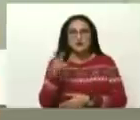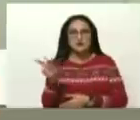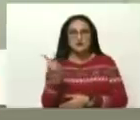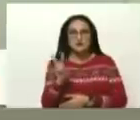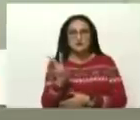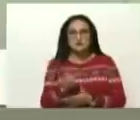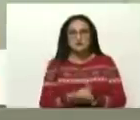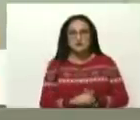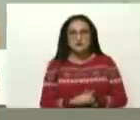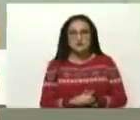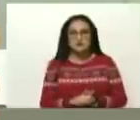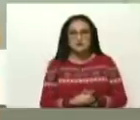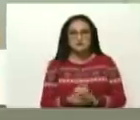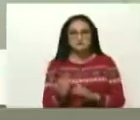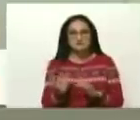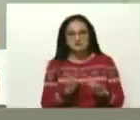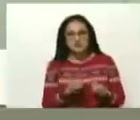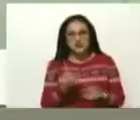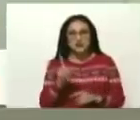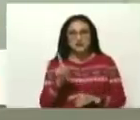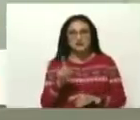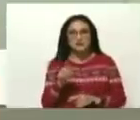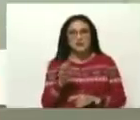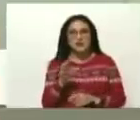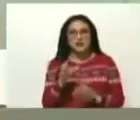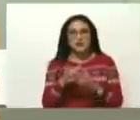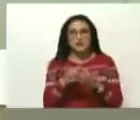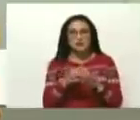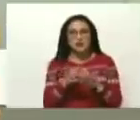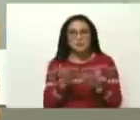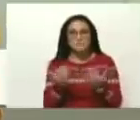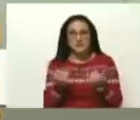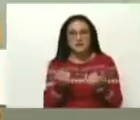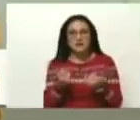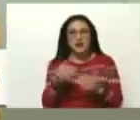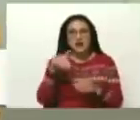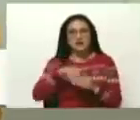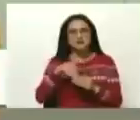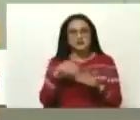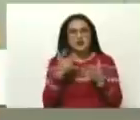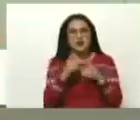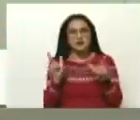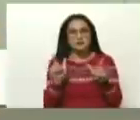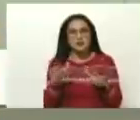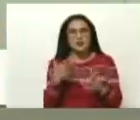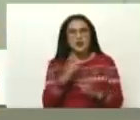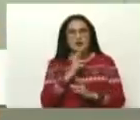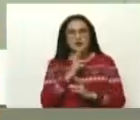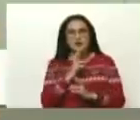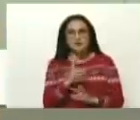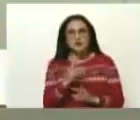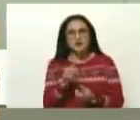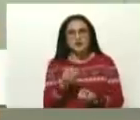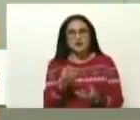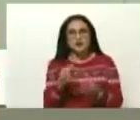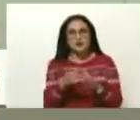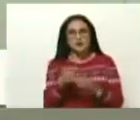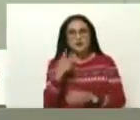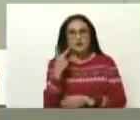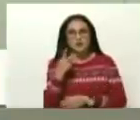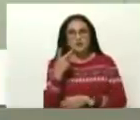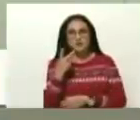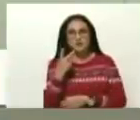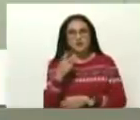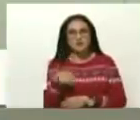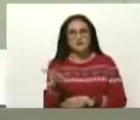venezolano? Por otro lado, la plataforma unitaria exige elecciones libres. ¿Cuál es la respuesta que da el partido?